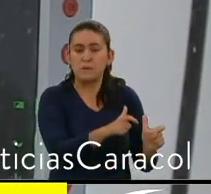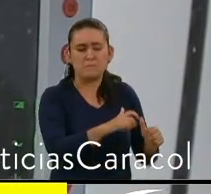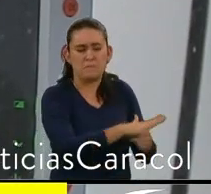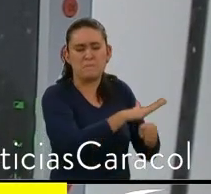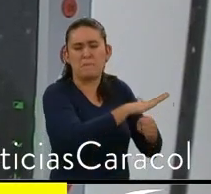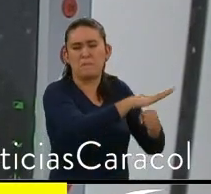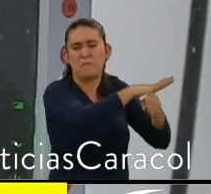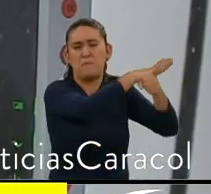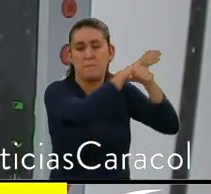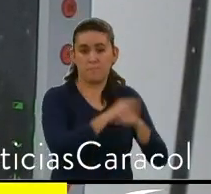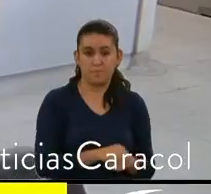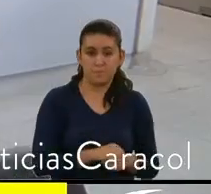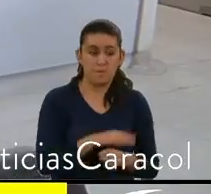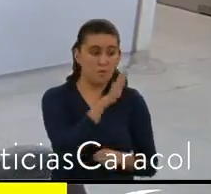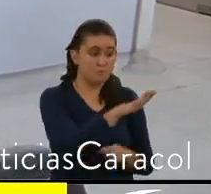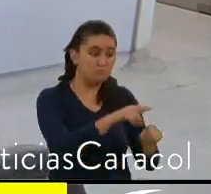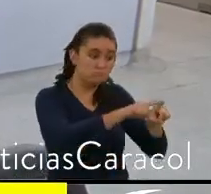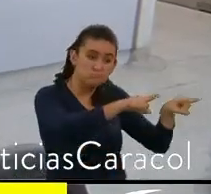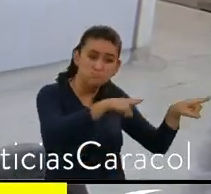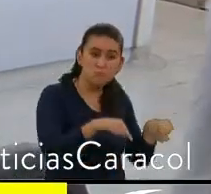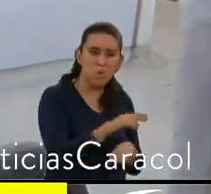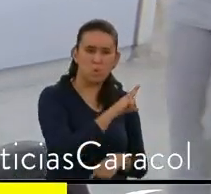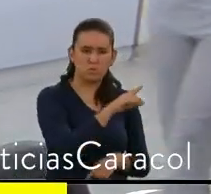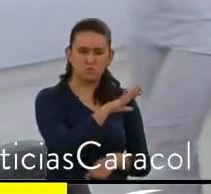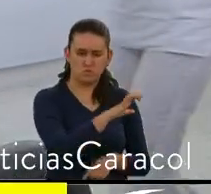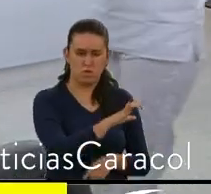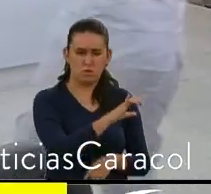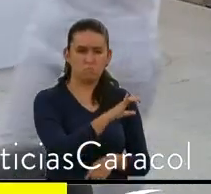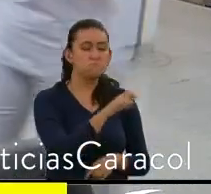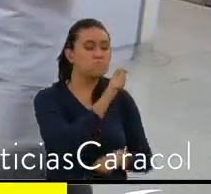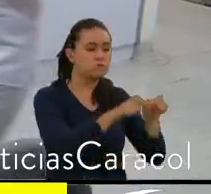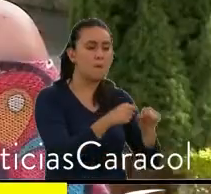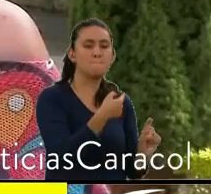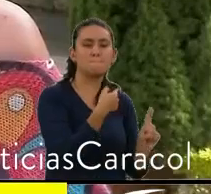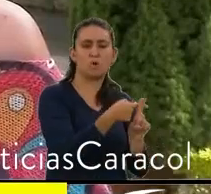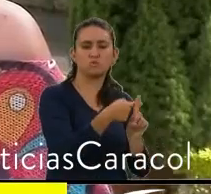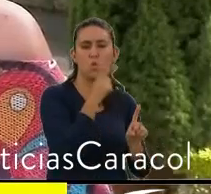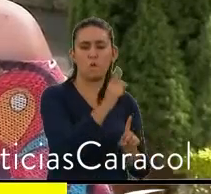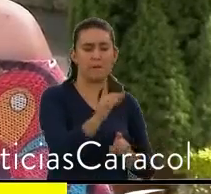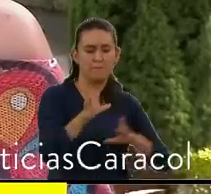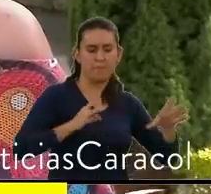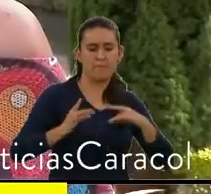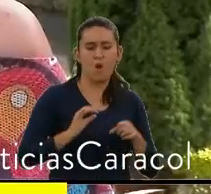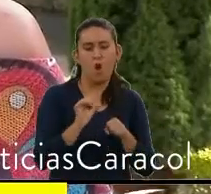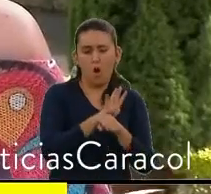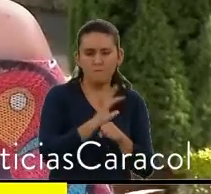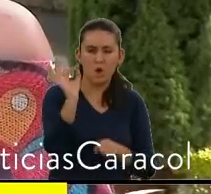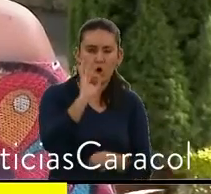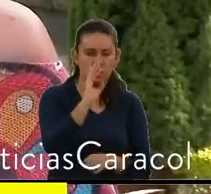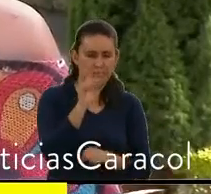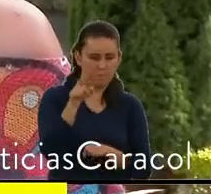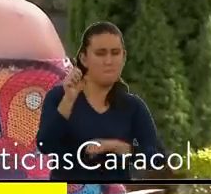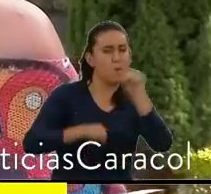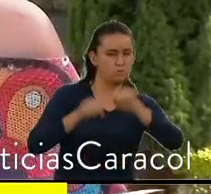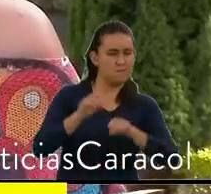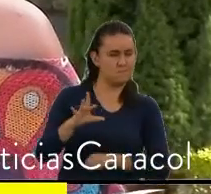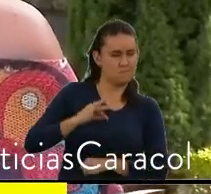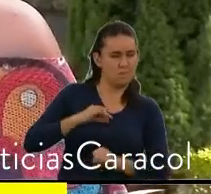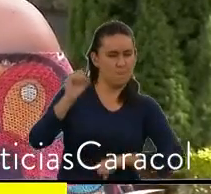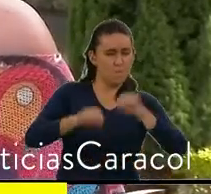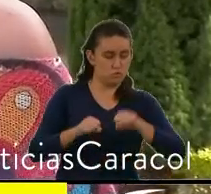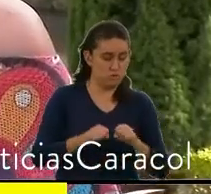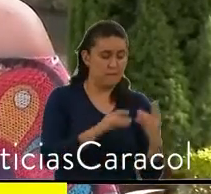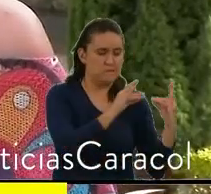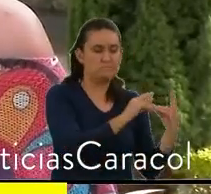Bueno, las unidades de cuidados intensivos vienen aumentando los pacientes positivos por COVID, los sospechosos de COVID y los post-COVID. Y las